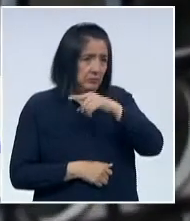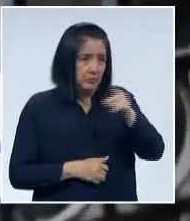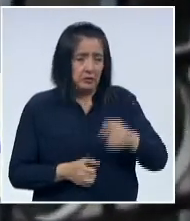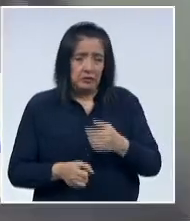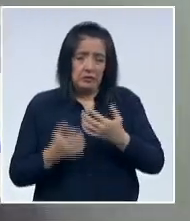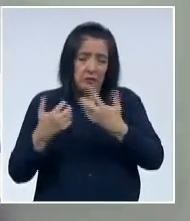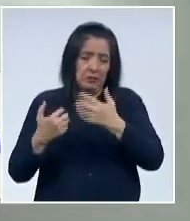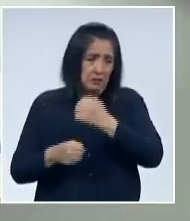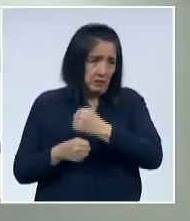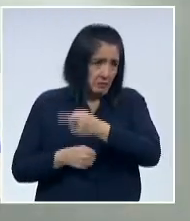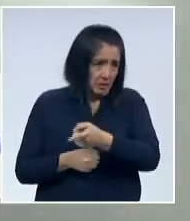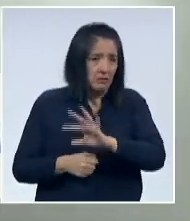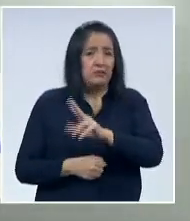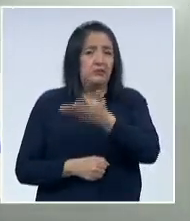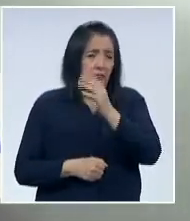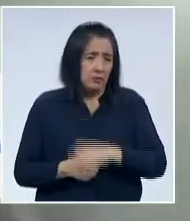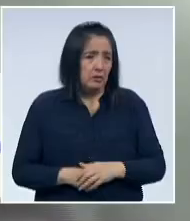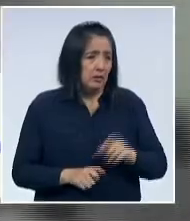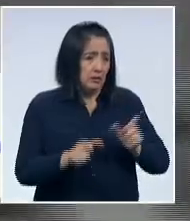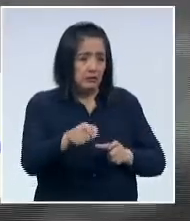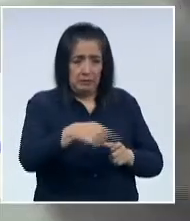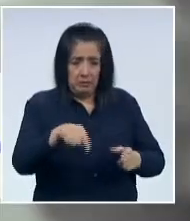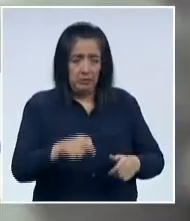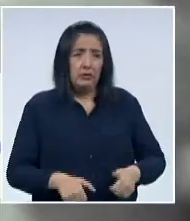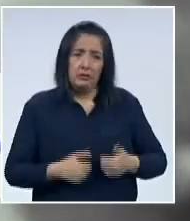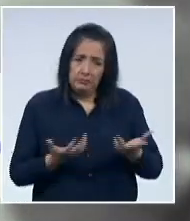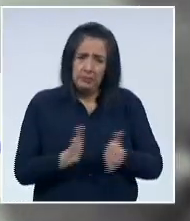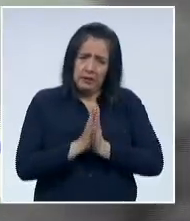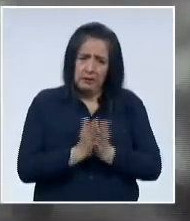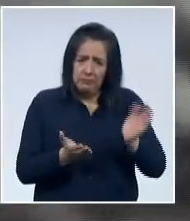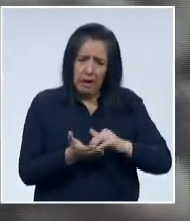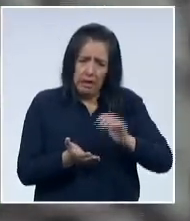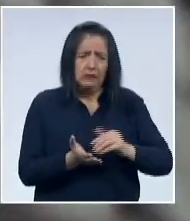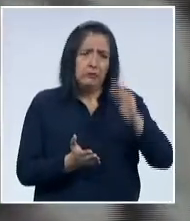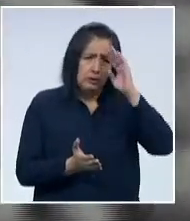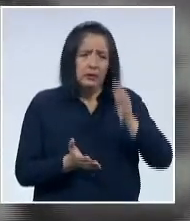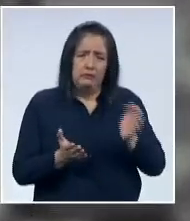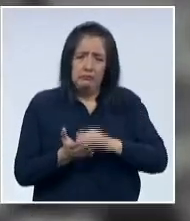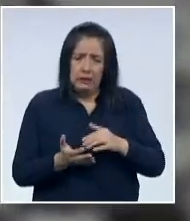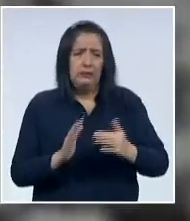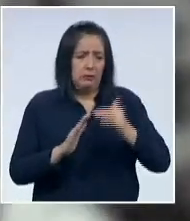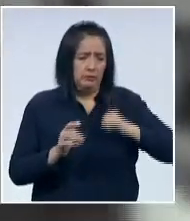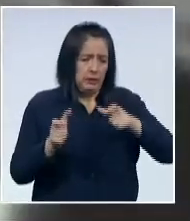le roban. La comunidad solo pide mayor presencia policial y de los serenos en el lugar.